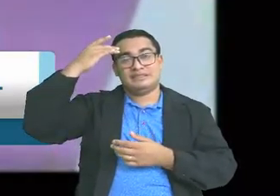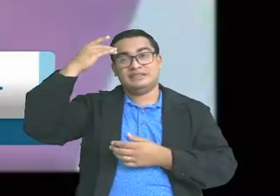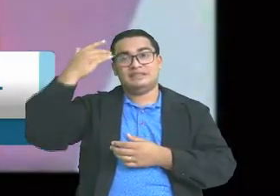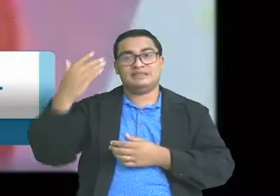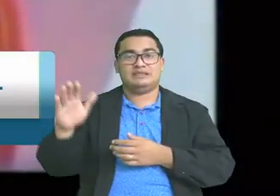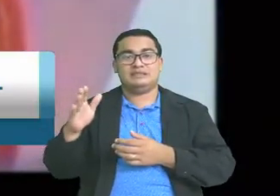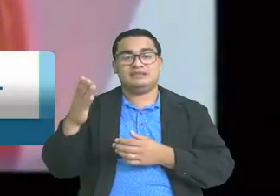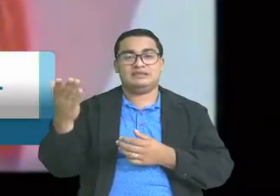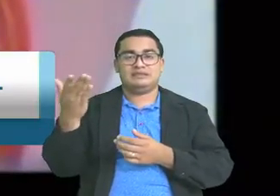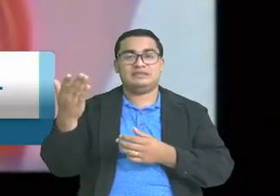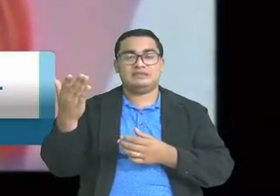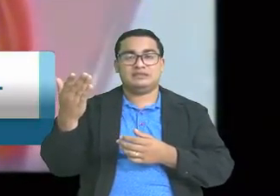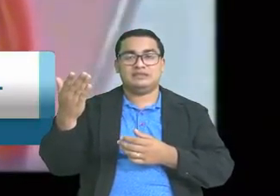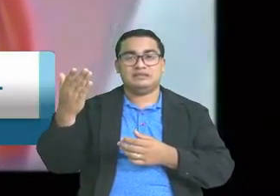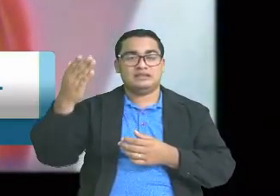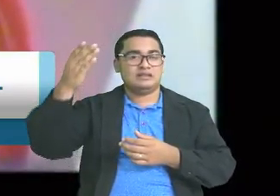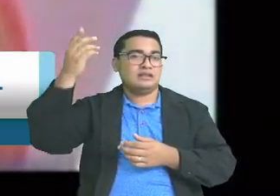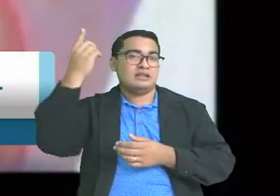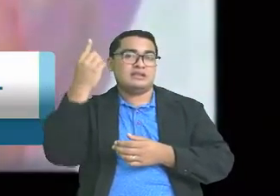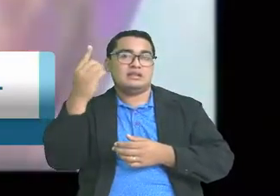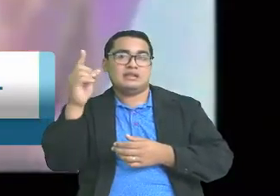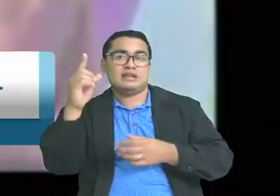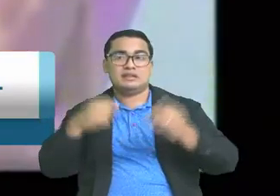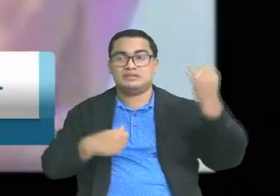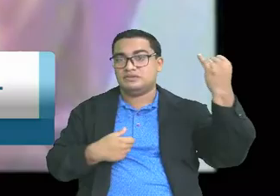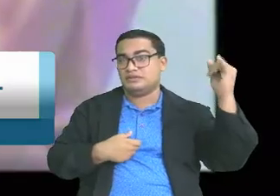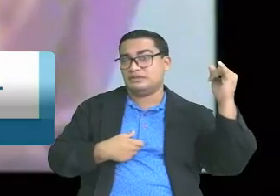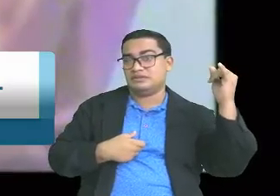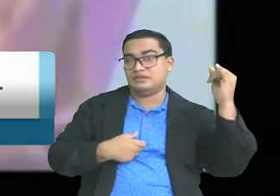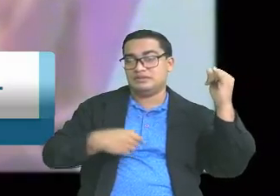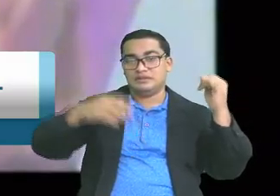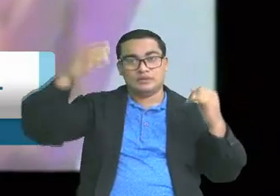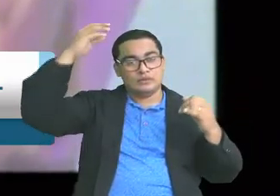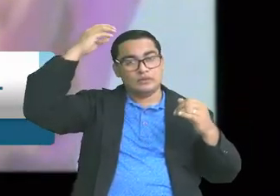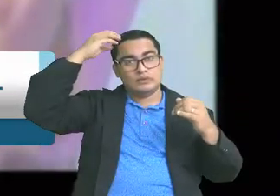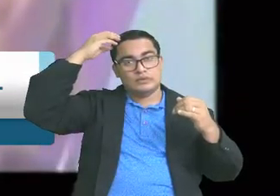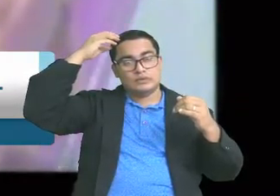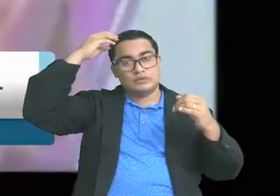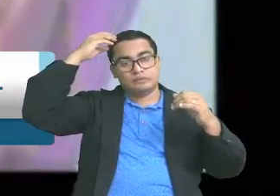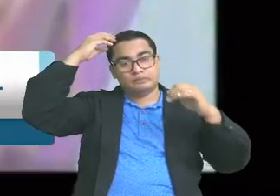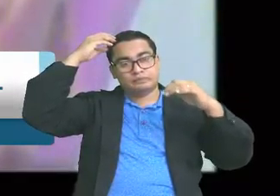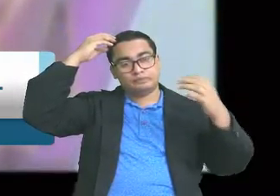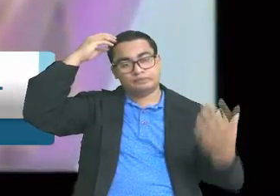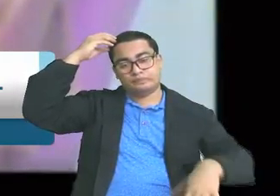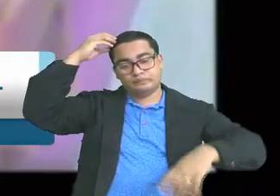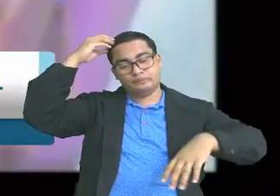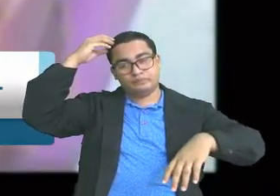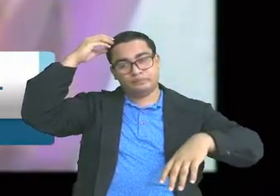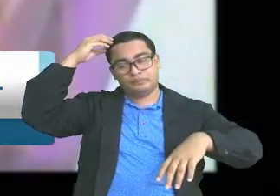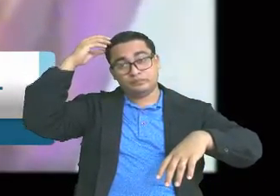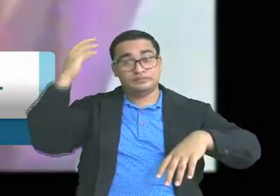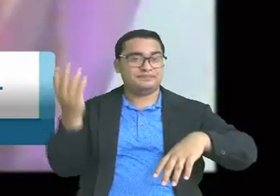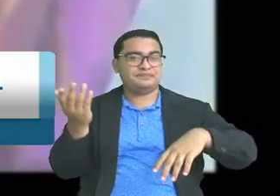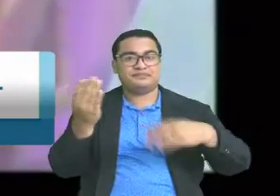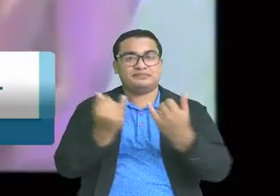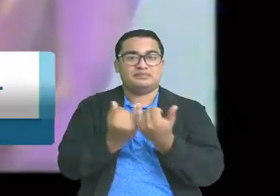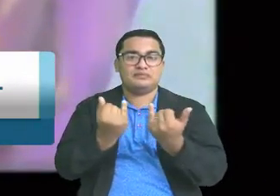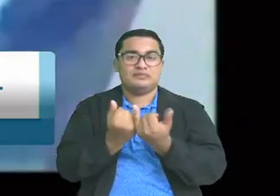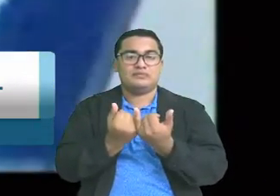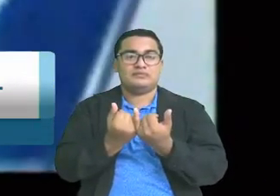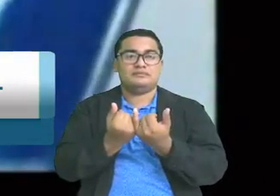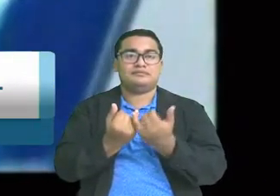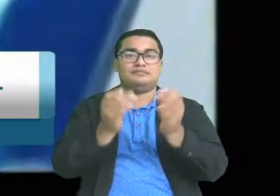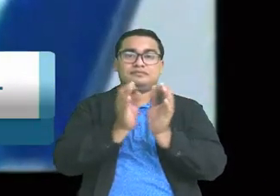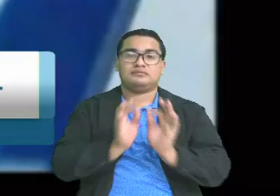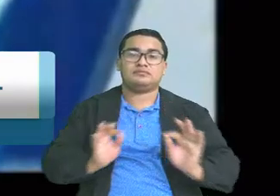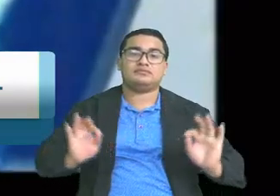si estás teniendo un daño izquierdo, el lado que no vas a poder mover es el derecho. Pero regresando a la parálisis facial, es